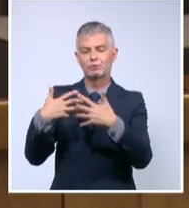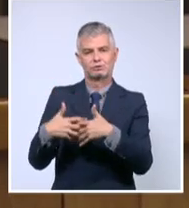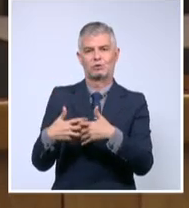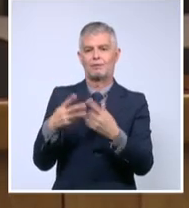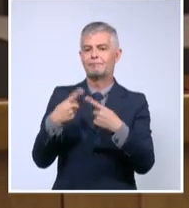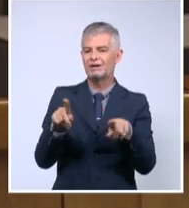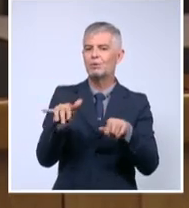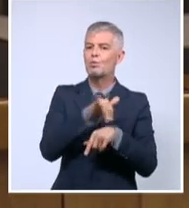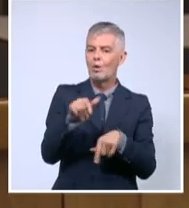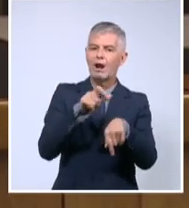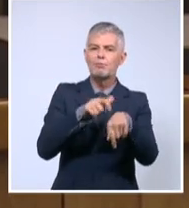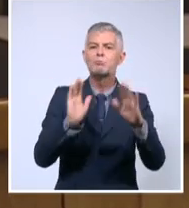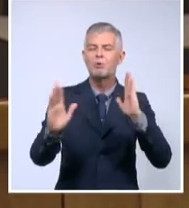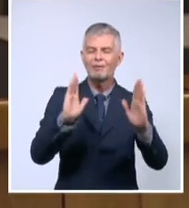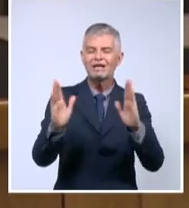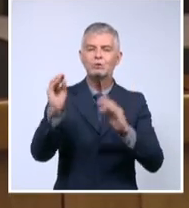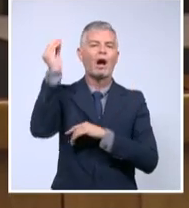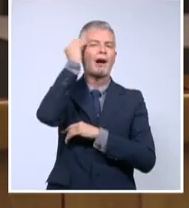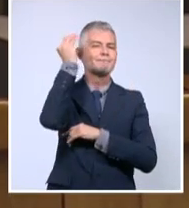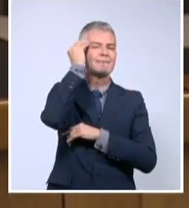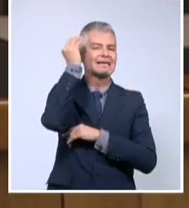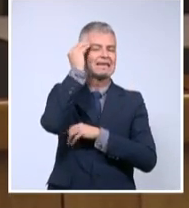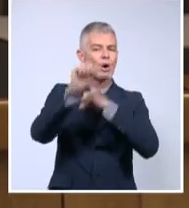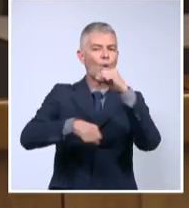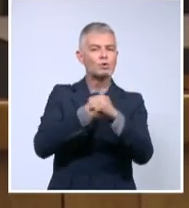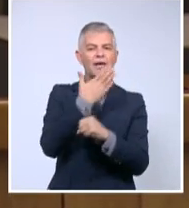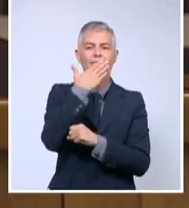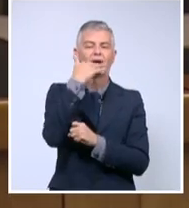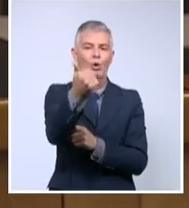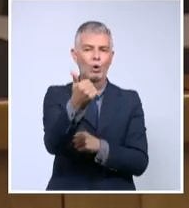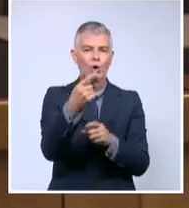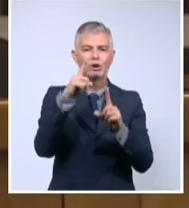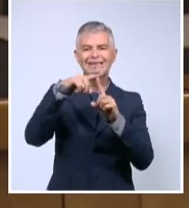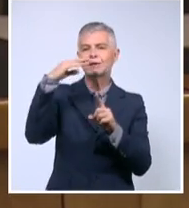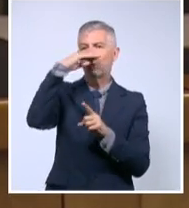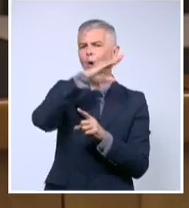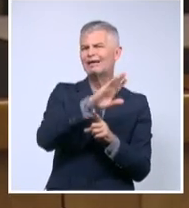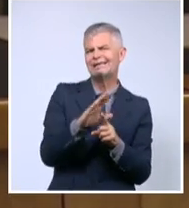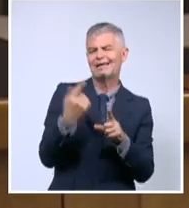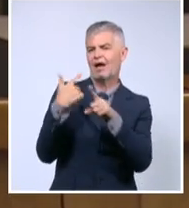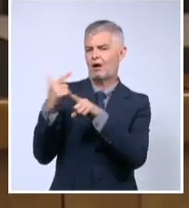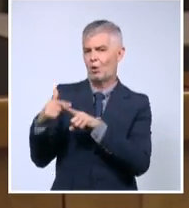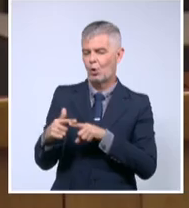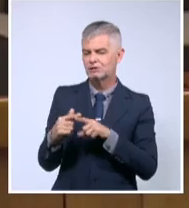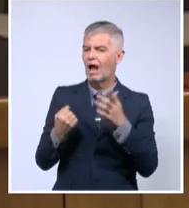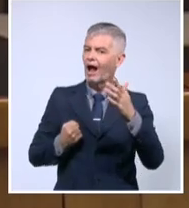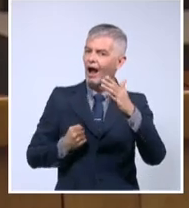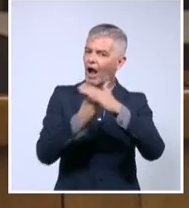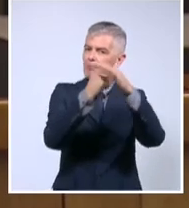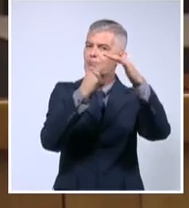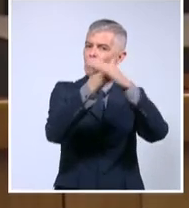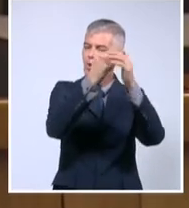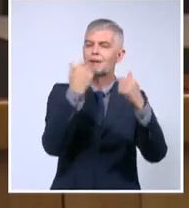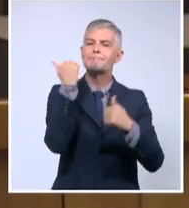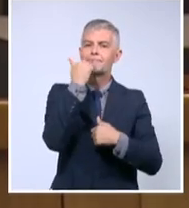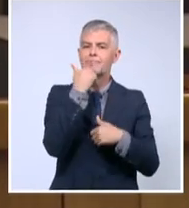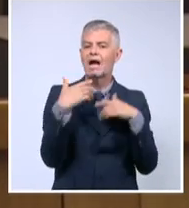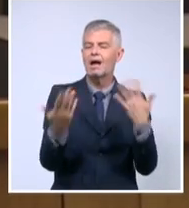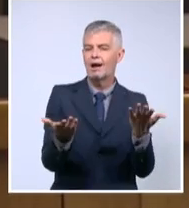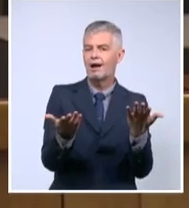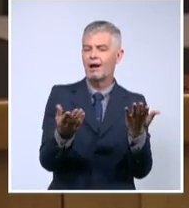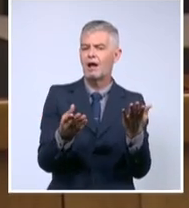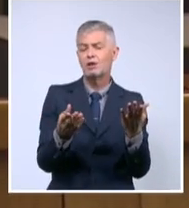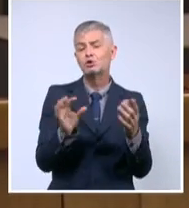utilizar mejor las herramientas que nos brinda la tecnología y de darle un impulso que todavía resulta inaceptablemente